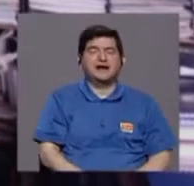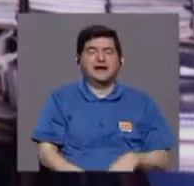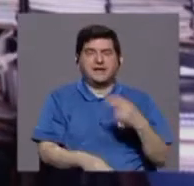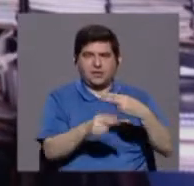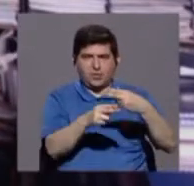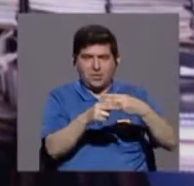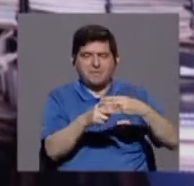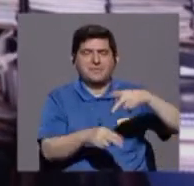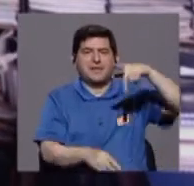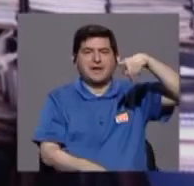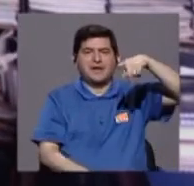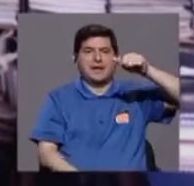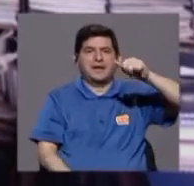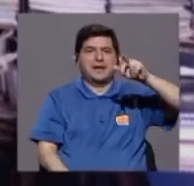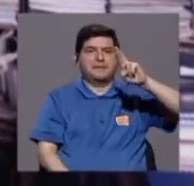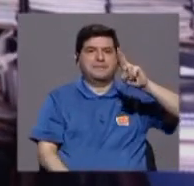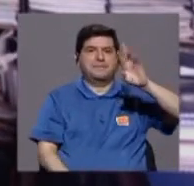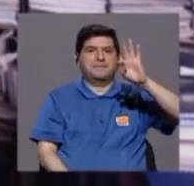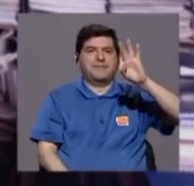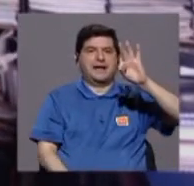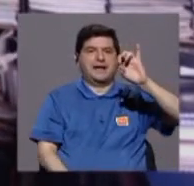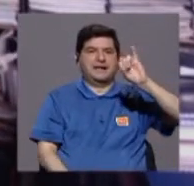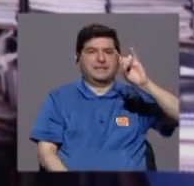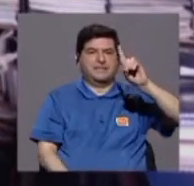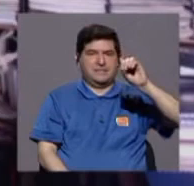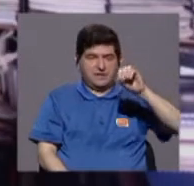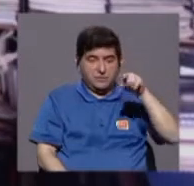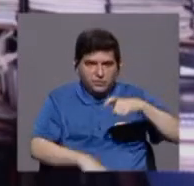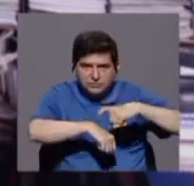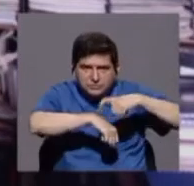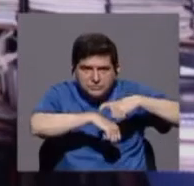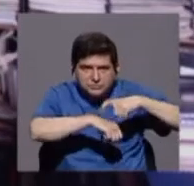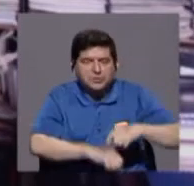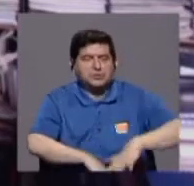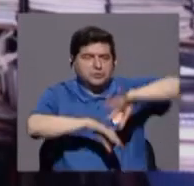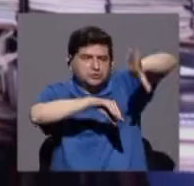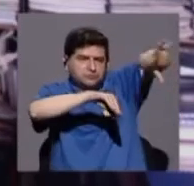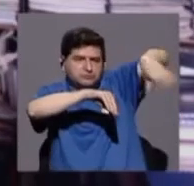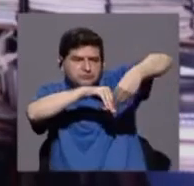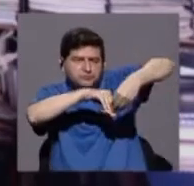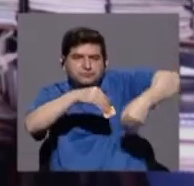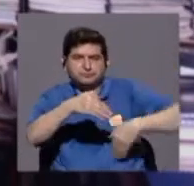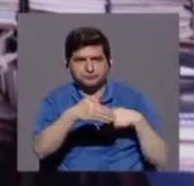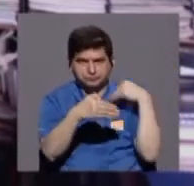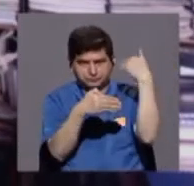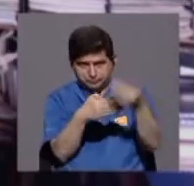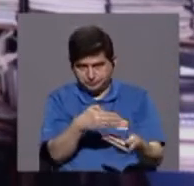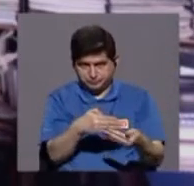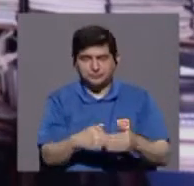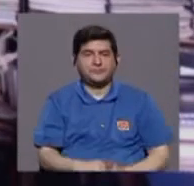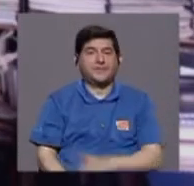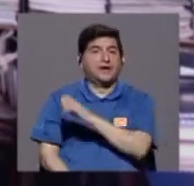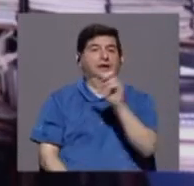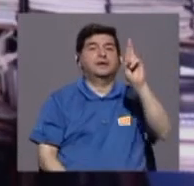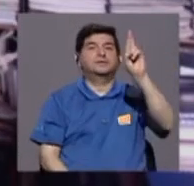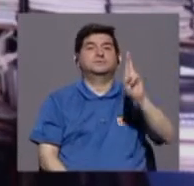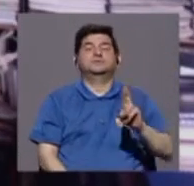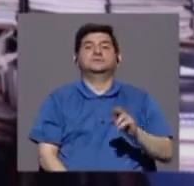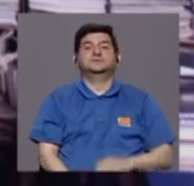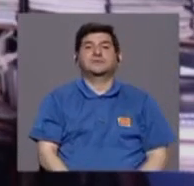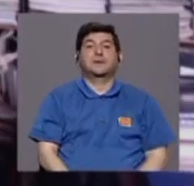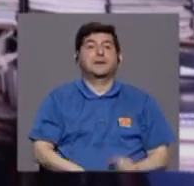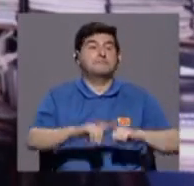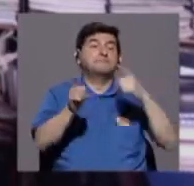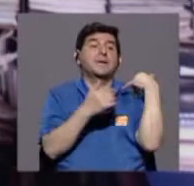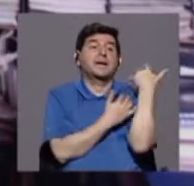Nicoya, en realidad había cambiado la nomenclatura, en ese momento se incorpora después a Costa Rica, pero